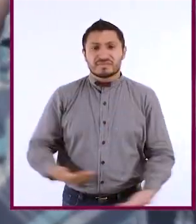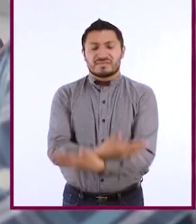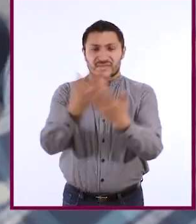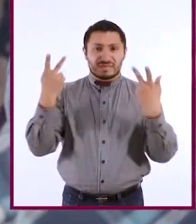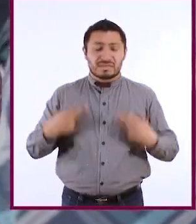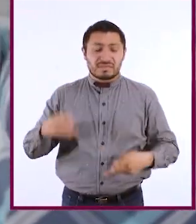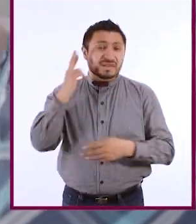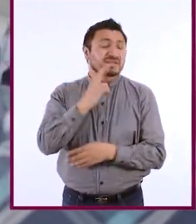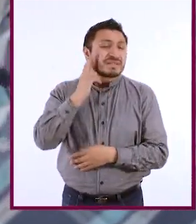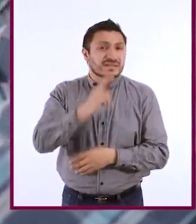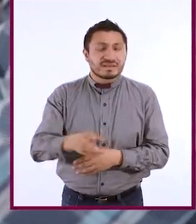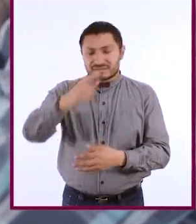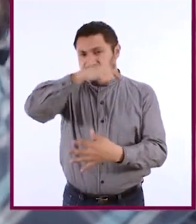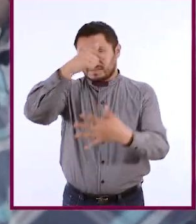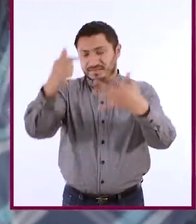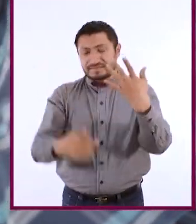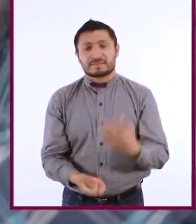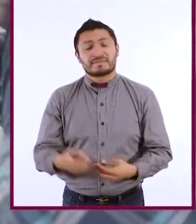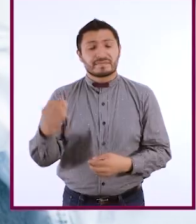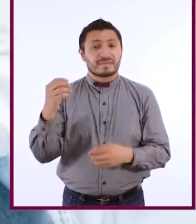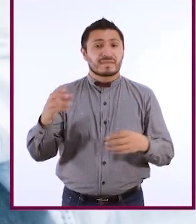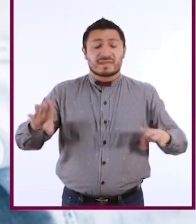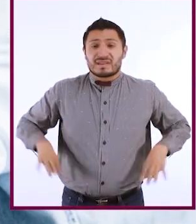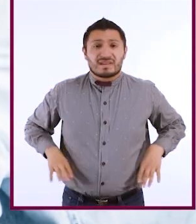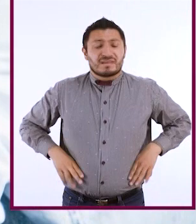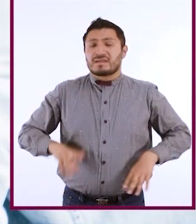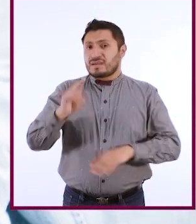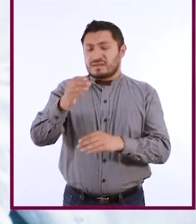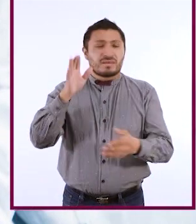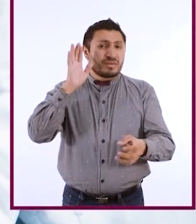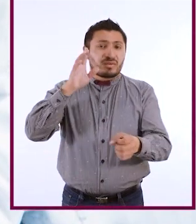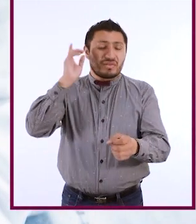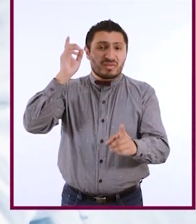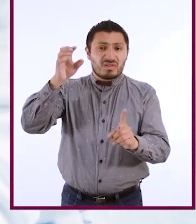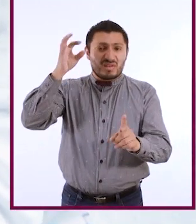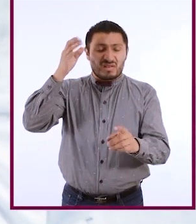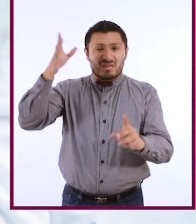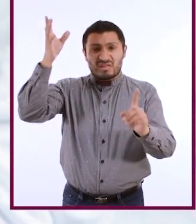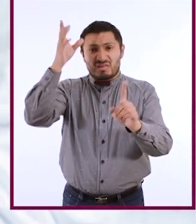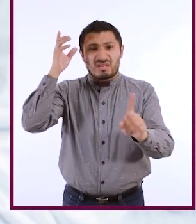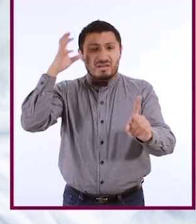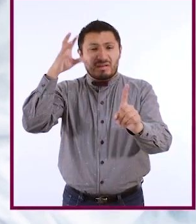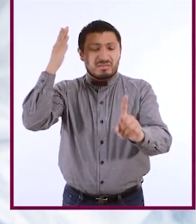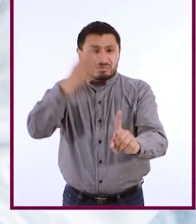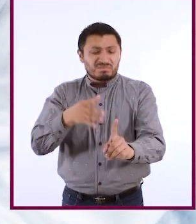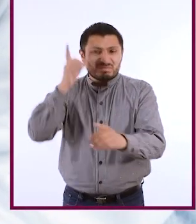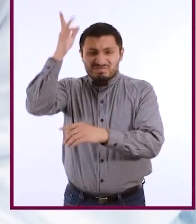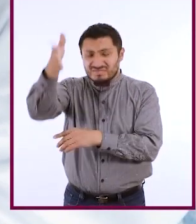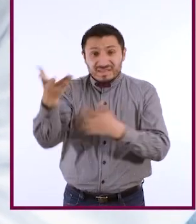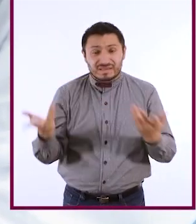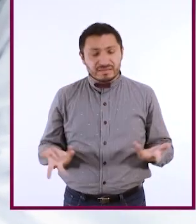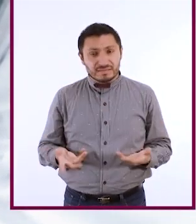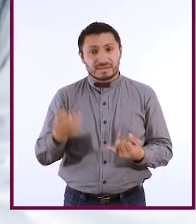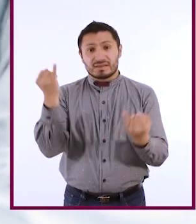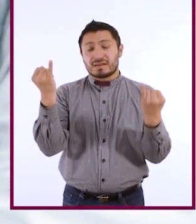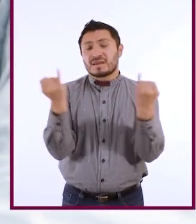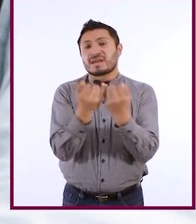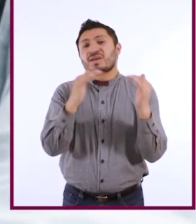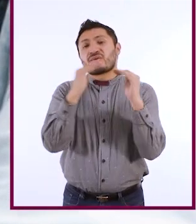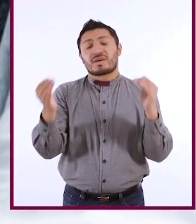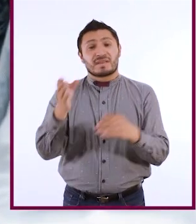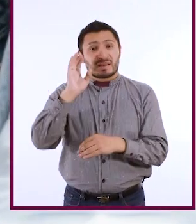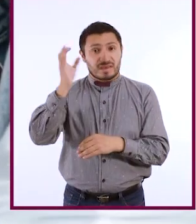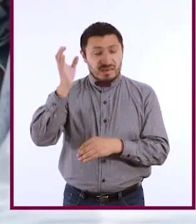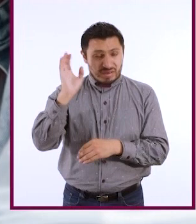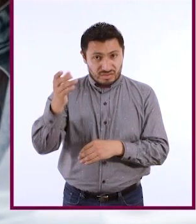su destino en la vida adulta. La igualdad de oportunidades se logra cuando las circunstancias de origen no